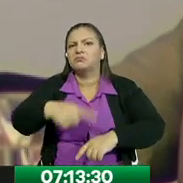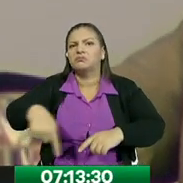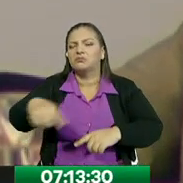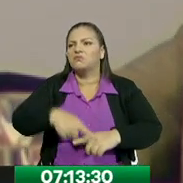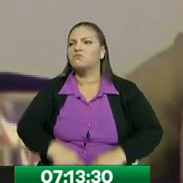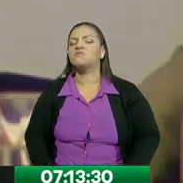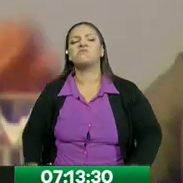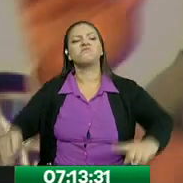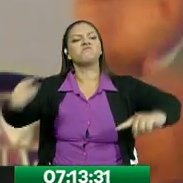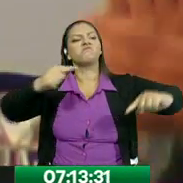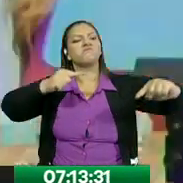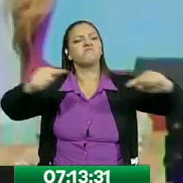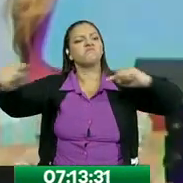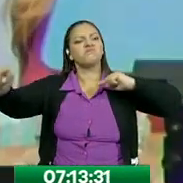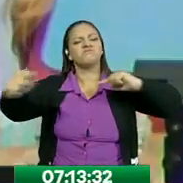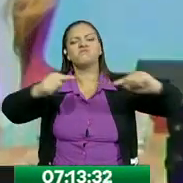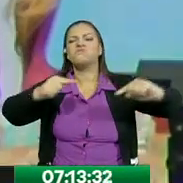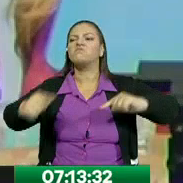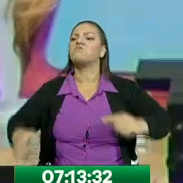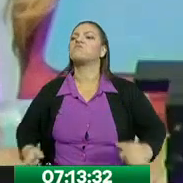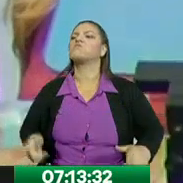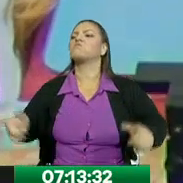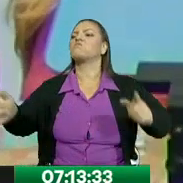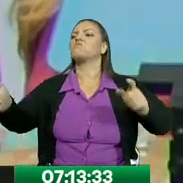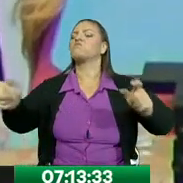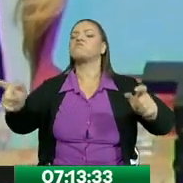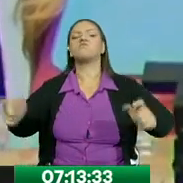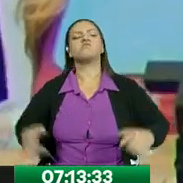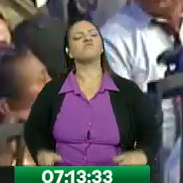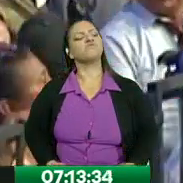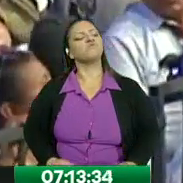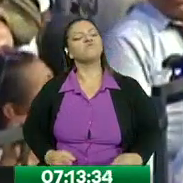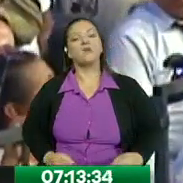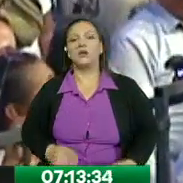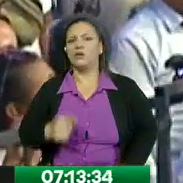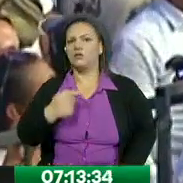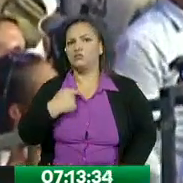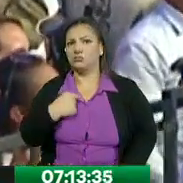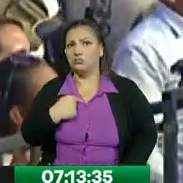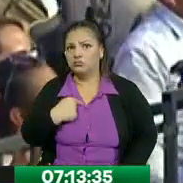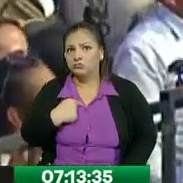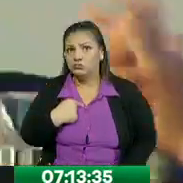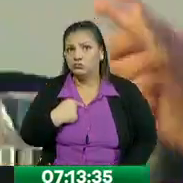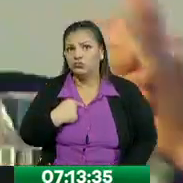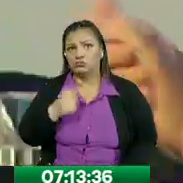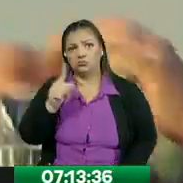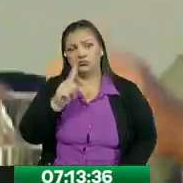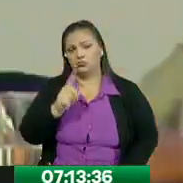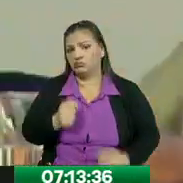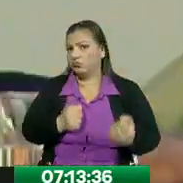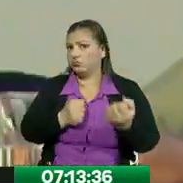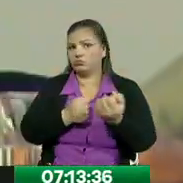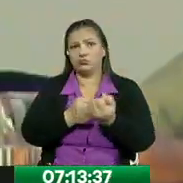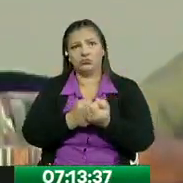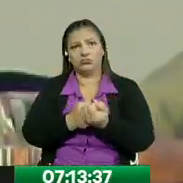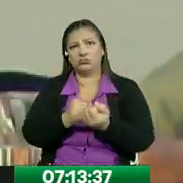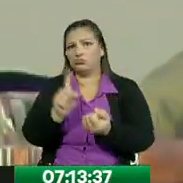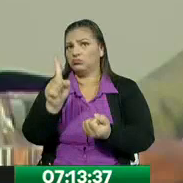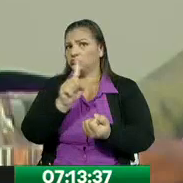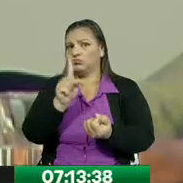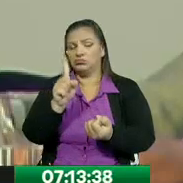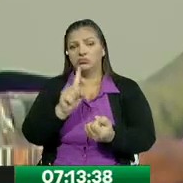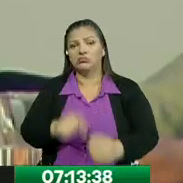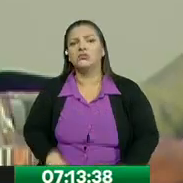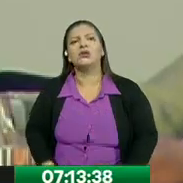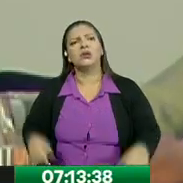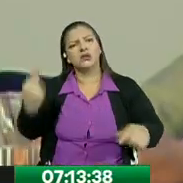que secuestra. Se refirió a la gestión que ha hecho su gobierno en un año y medio. Somos un gobierno decente,